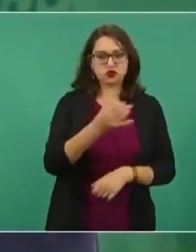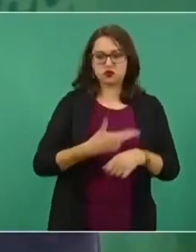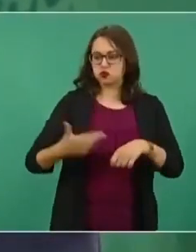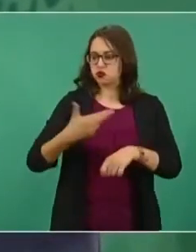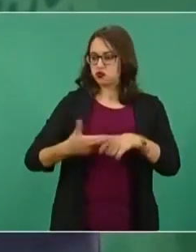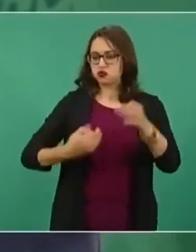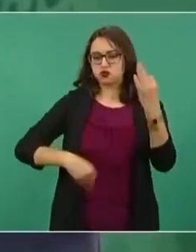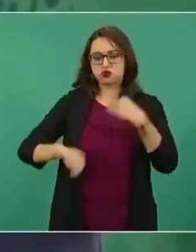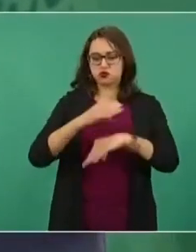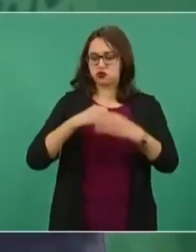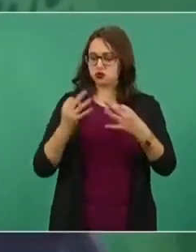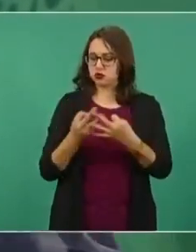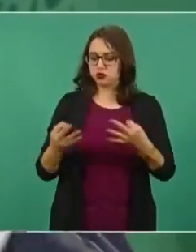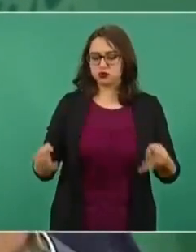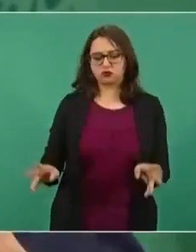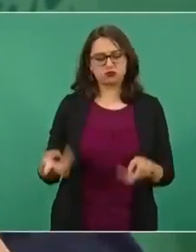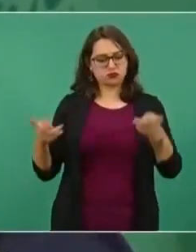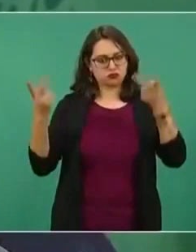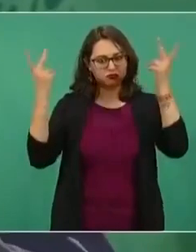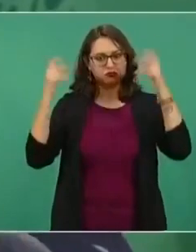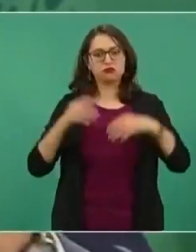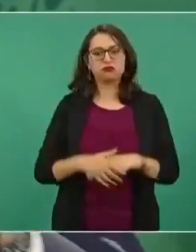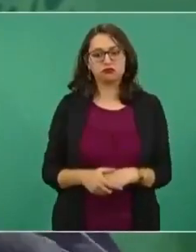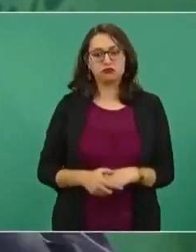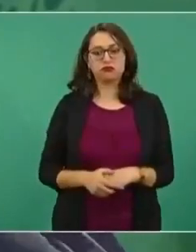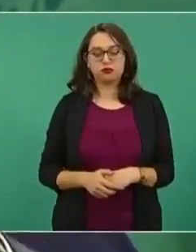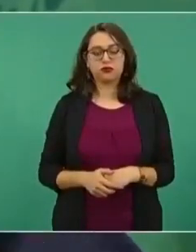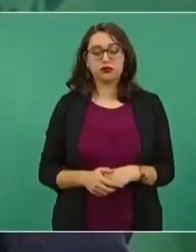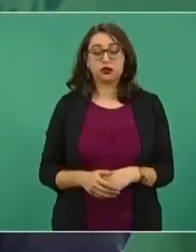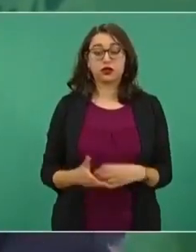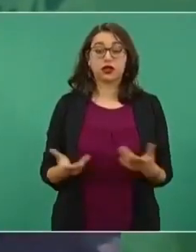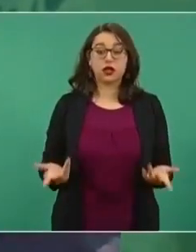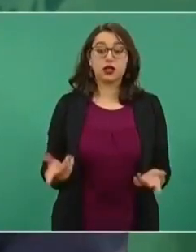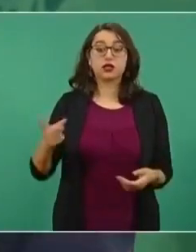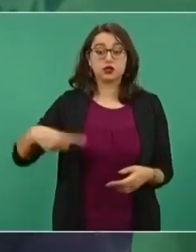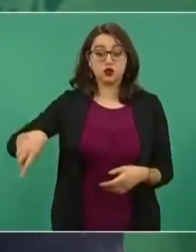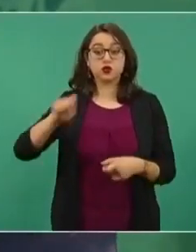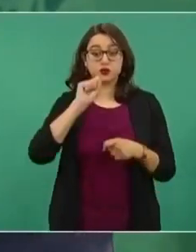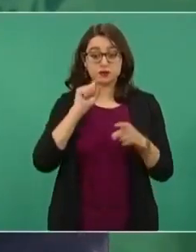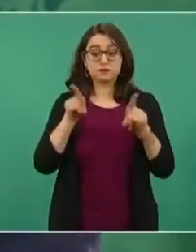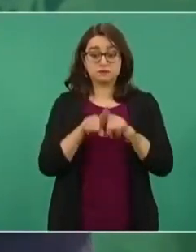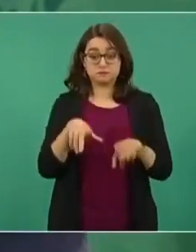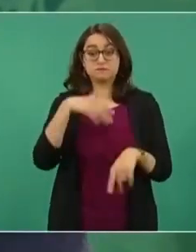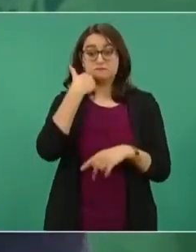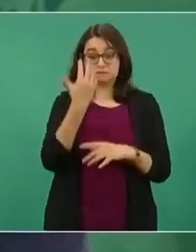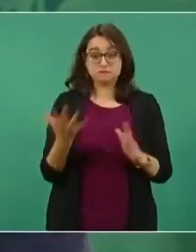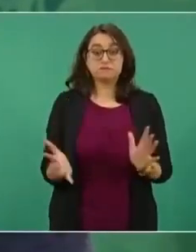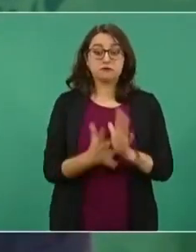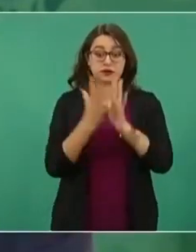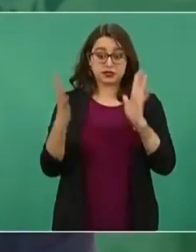facilidades y que quieren ellos también tener participación